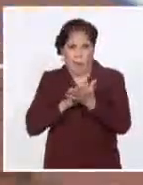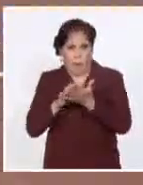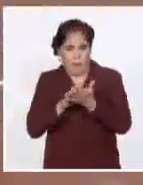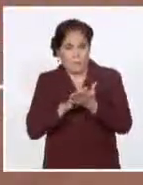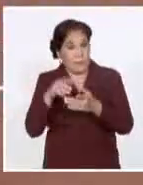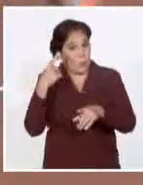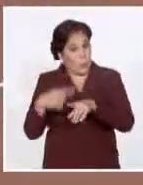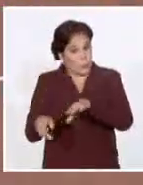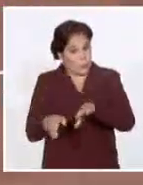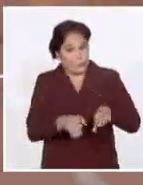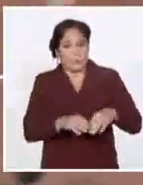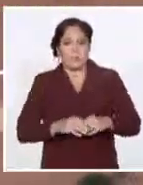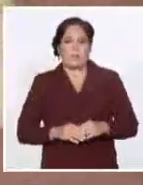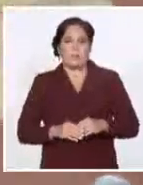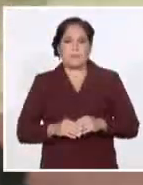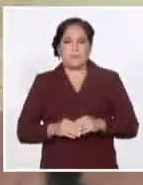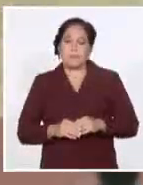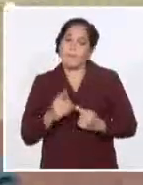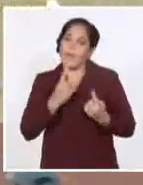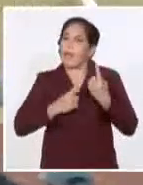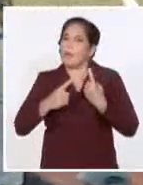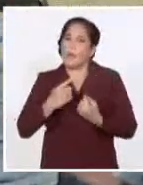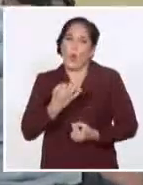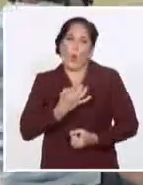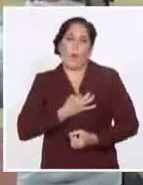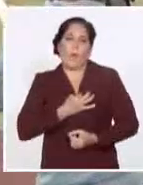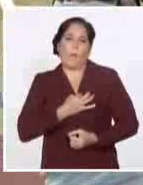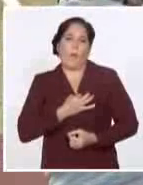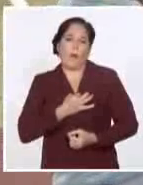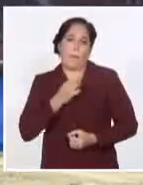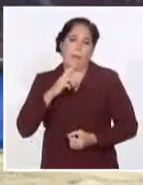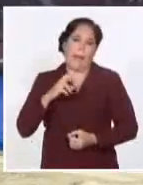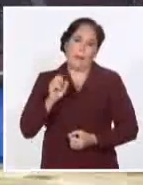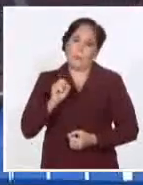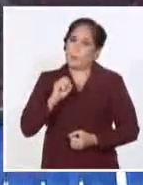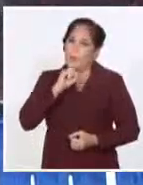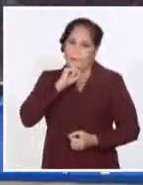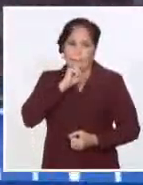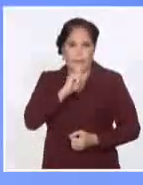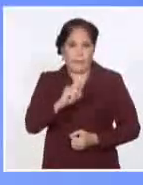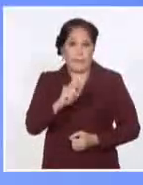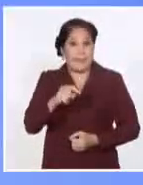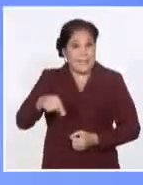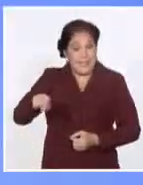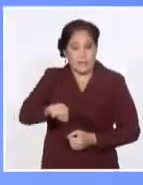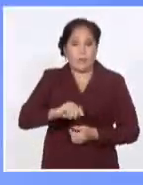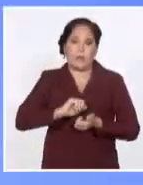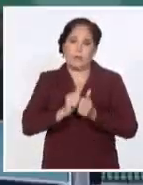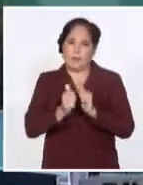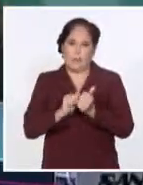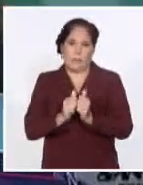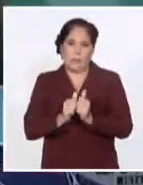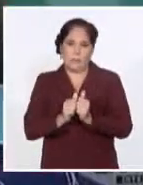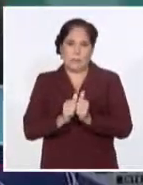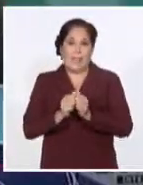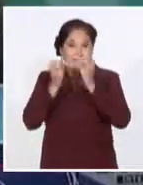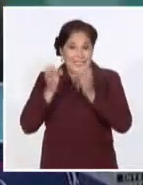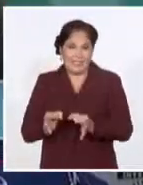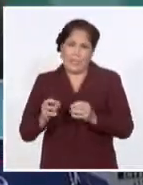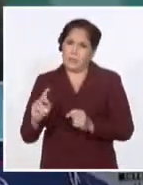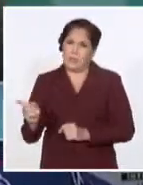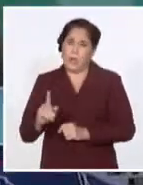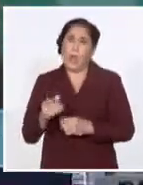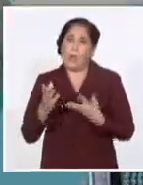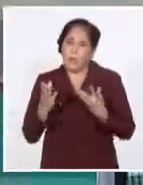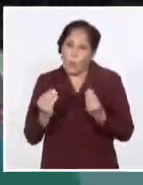aquellos que lo dieron todo pero no pudieron con la calidad de sus rivales Y es que eso es el deporte no es una ciencia exacta son muchos